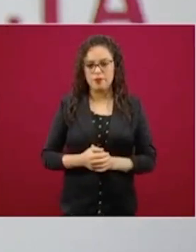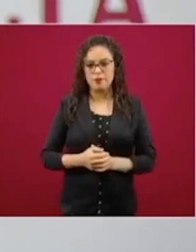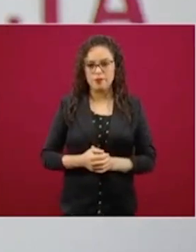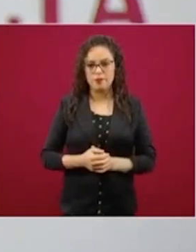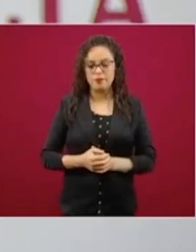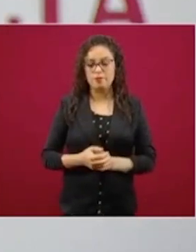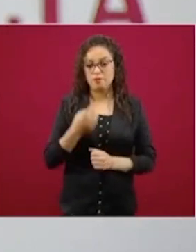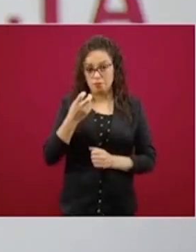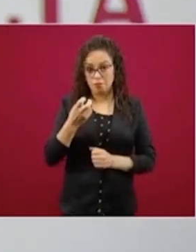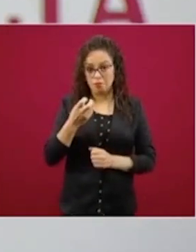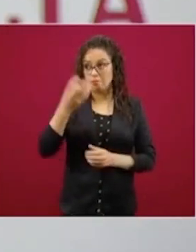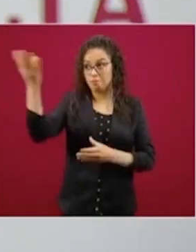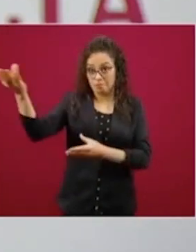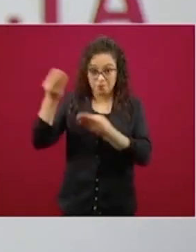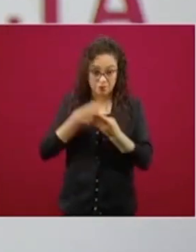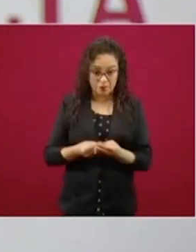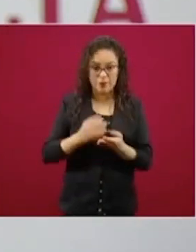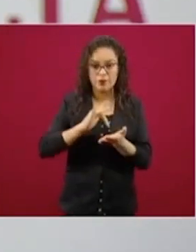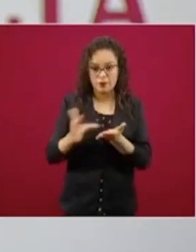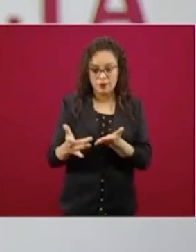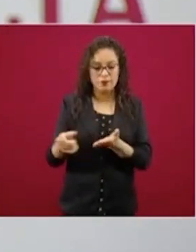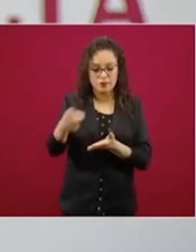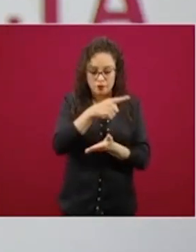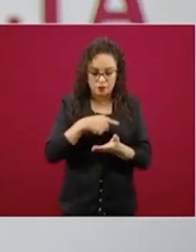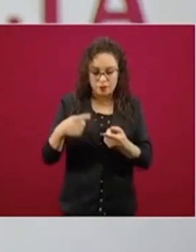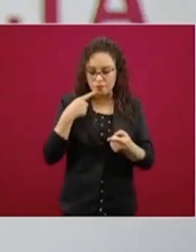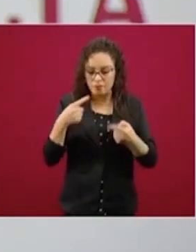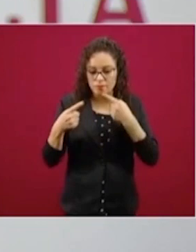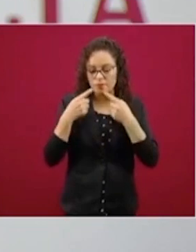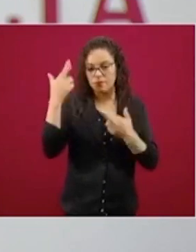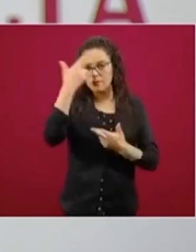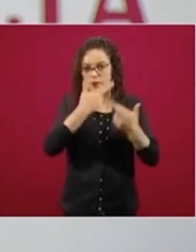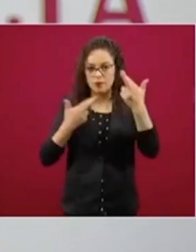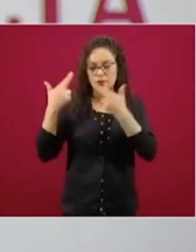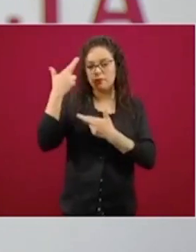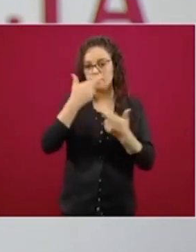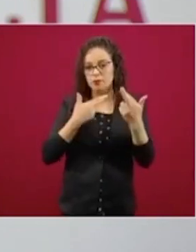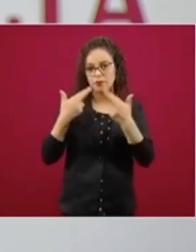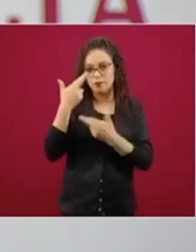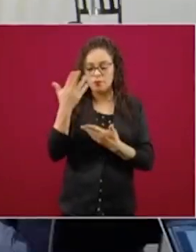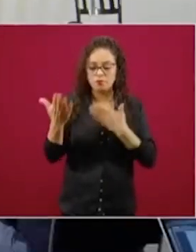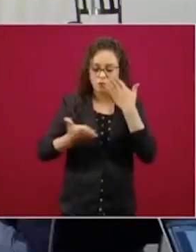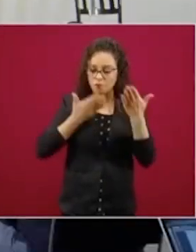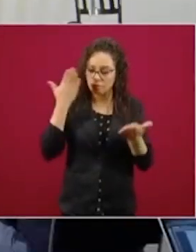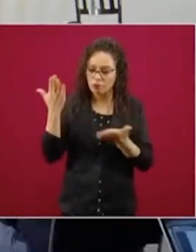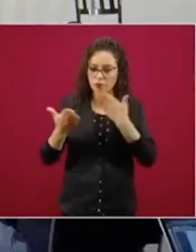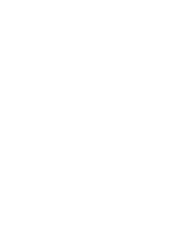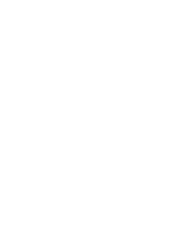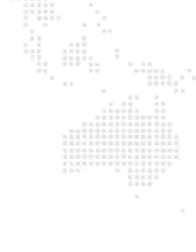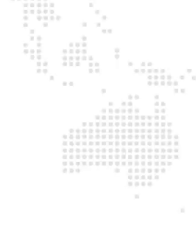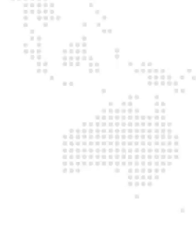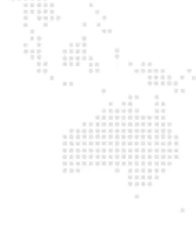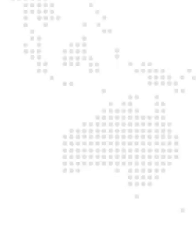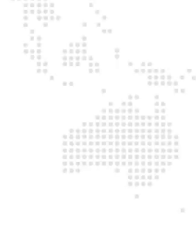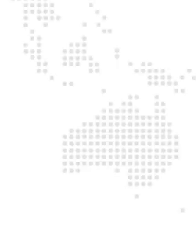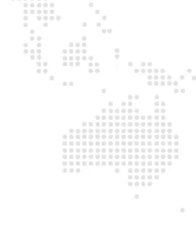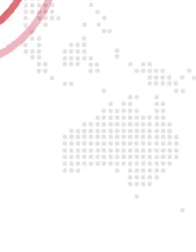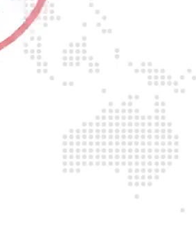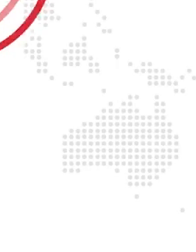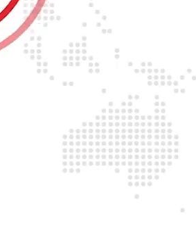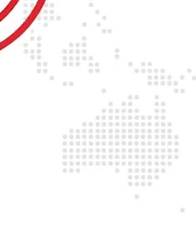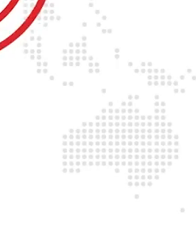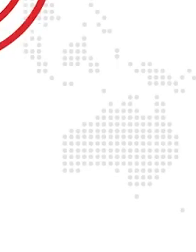un análisis y se pueda informar tanto a las instancias legales en México como a la opinión pública. ¡Gracias!